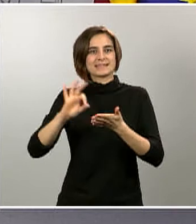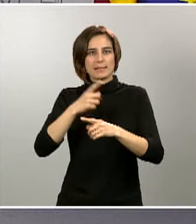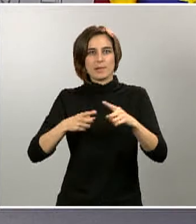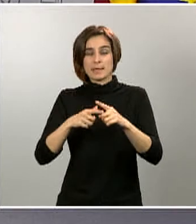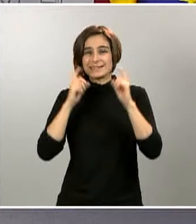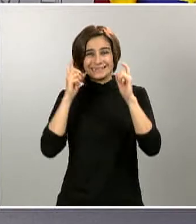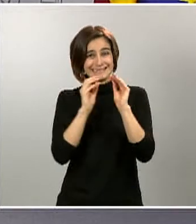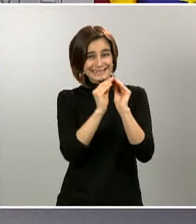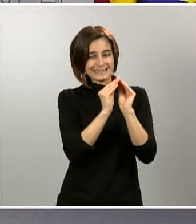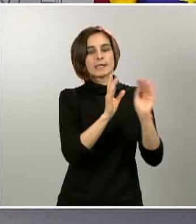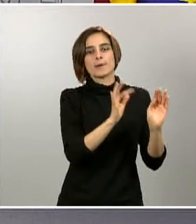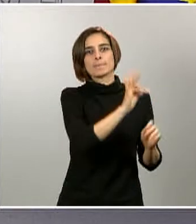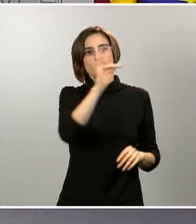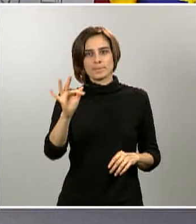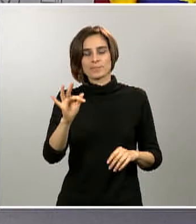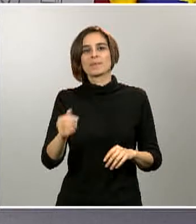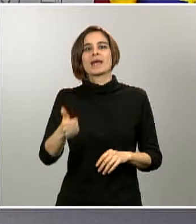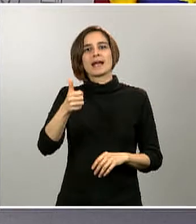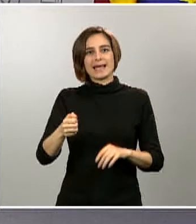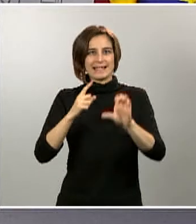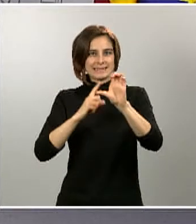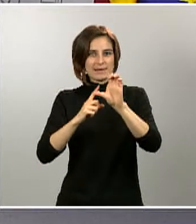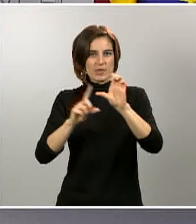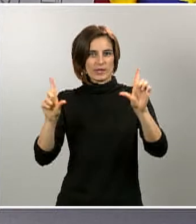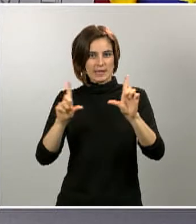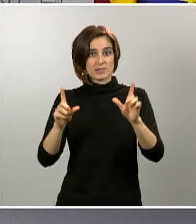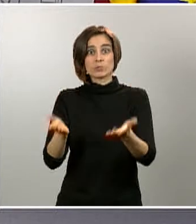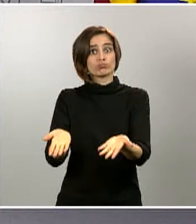a Canal Extremadura Televisión. Adelante, Canal Extremadura.